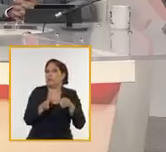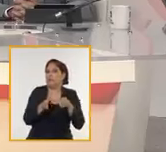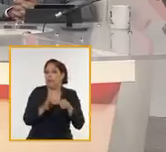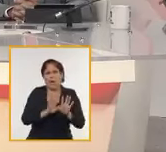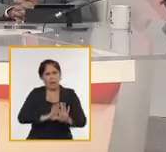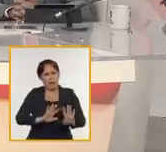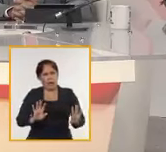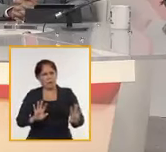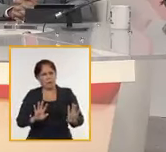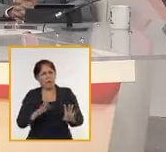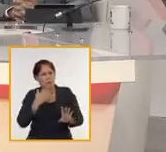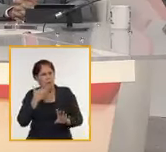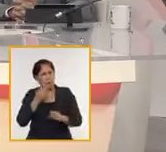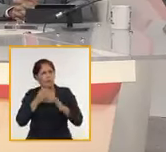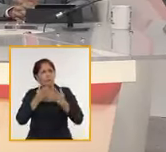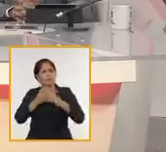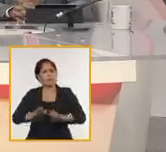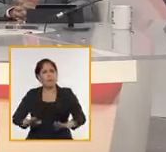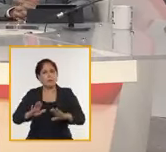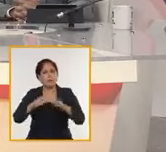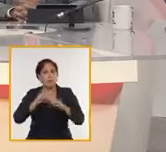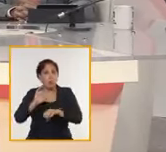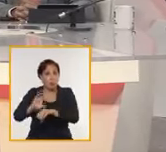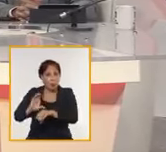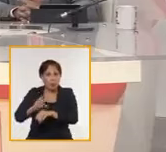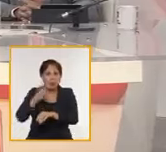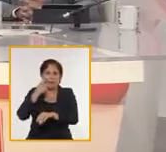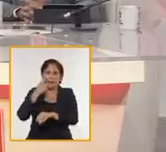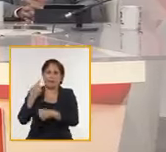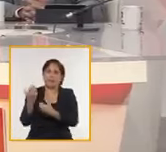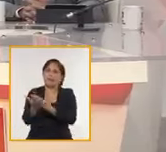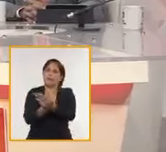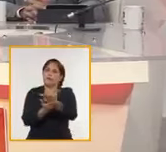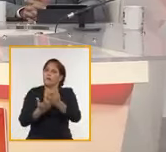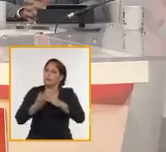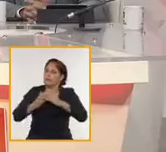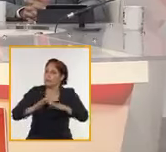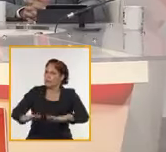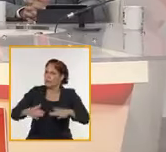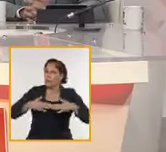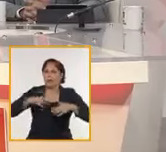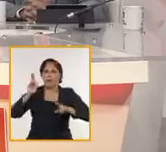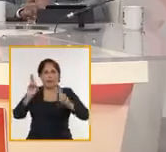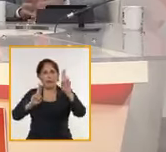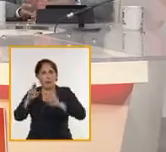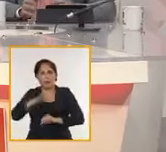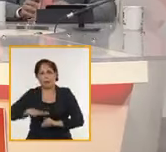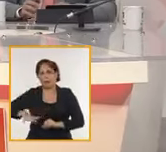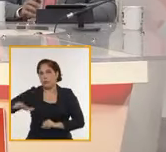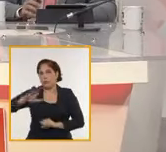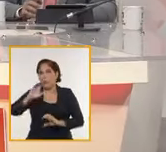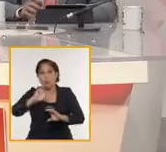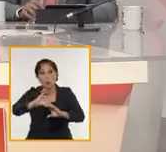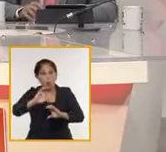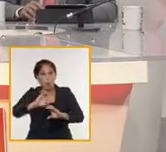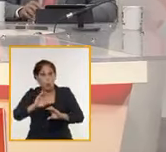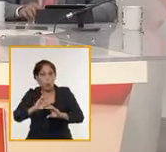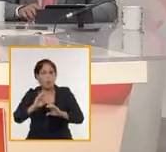se respira, se nota una cumbre de consenso, una cumbre